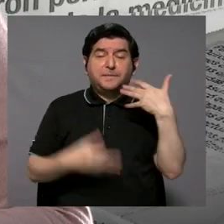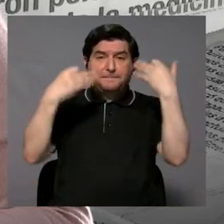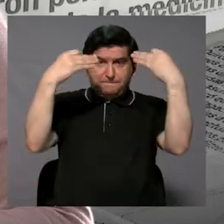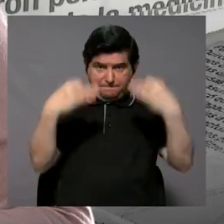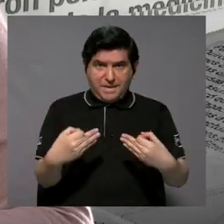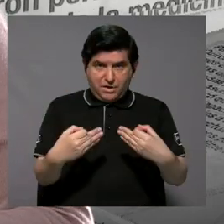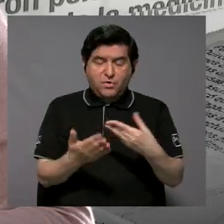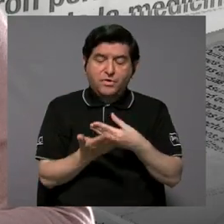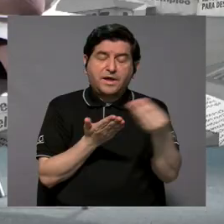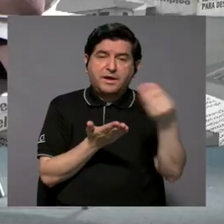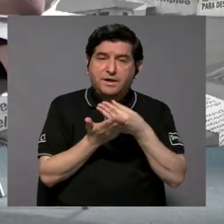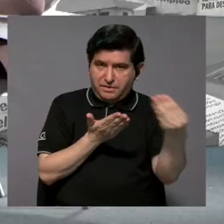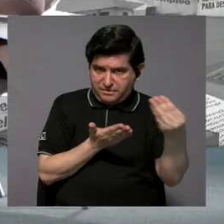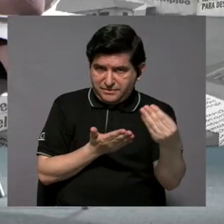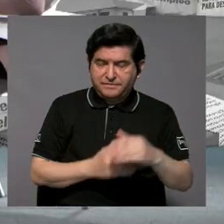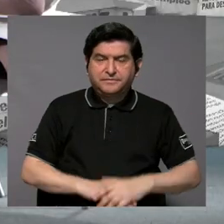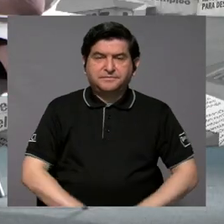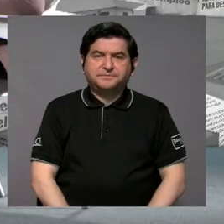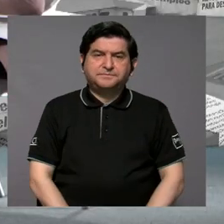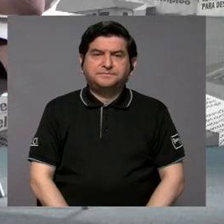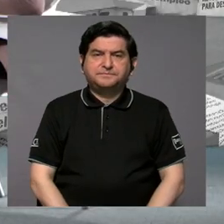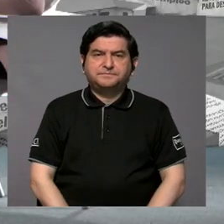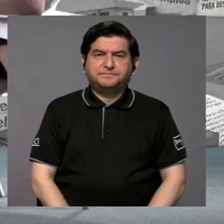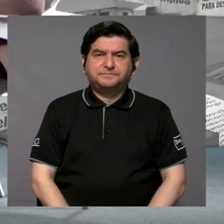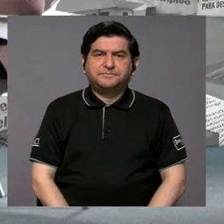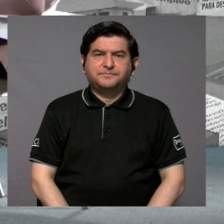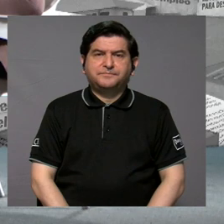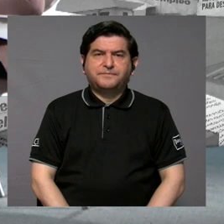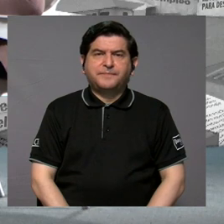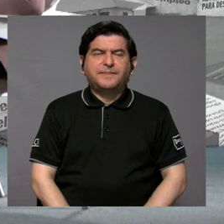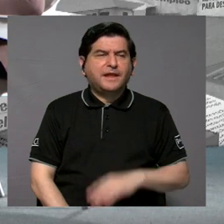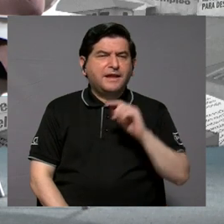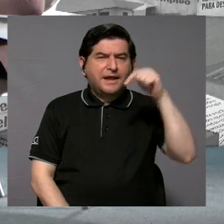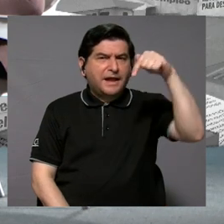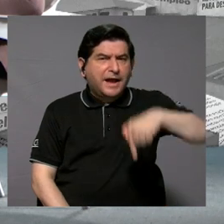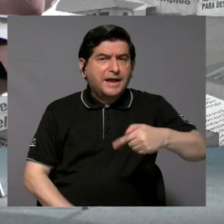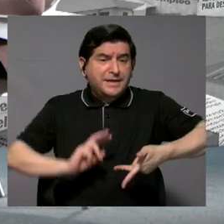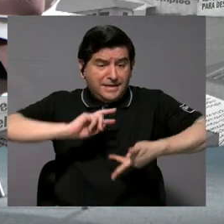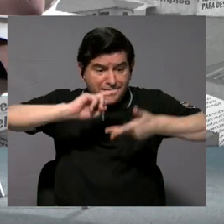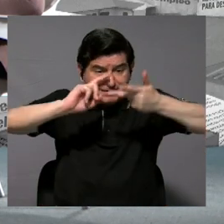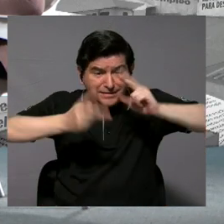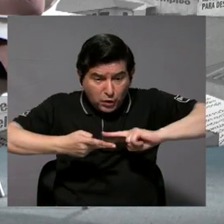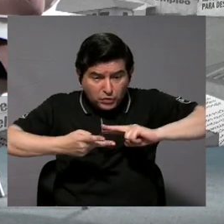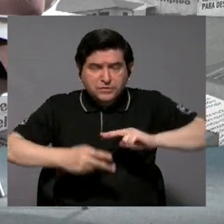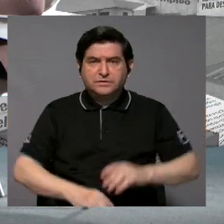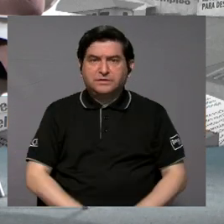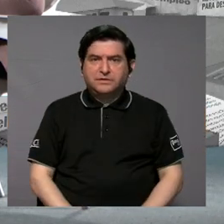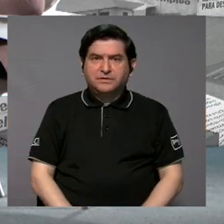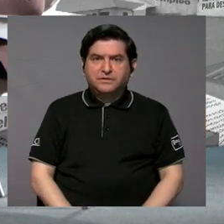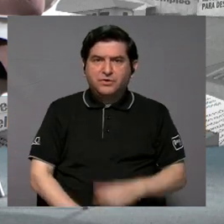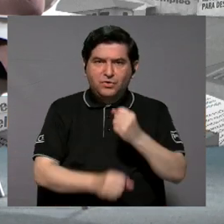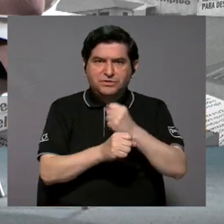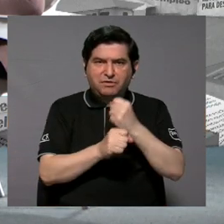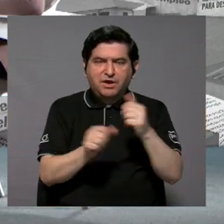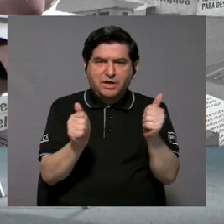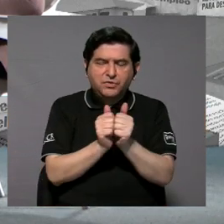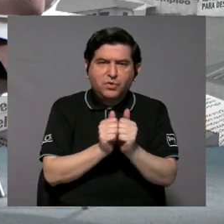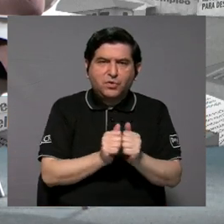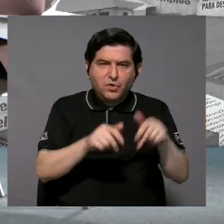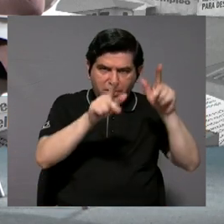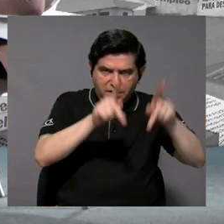mejores decisiones de compra. O sea, más bien aquí fue como todo lo contrario. En lugar de trabajar con las